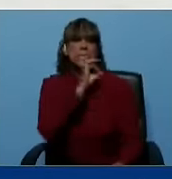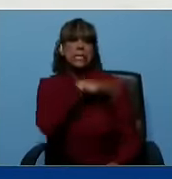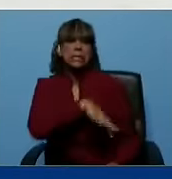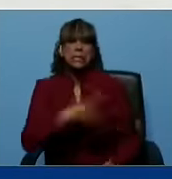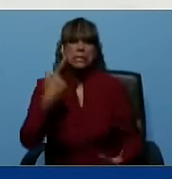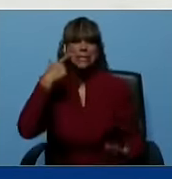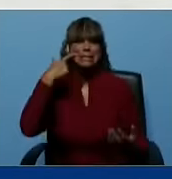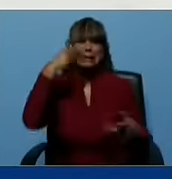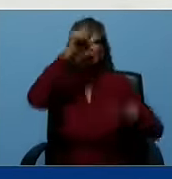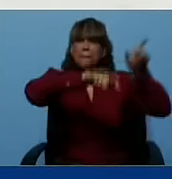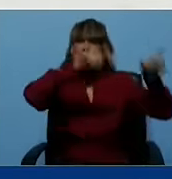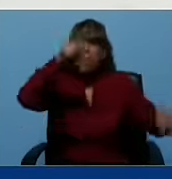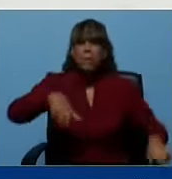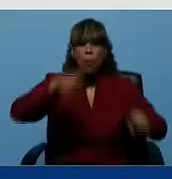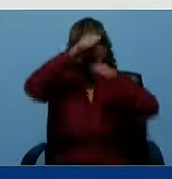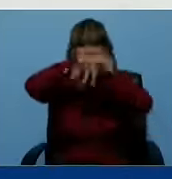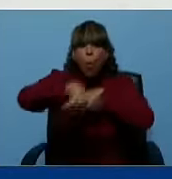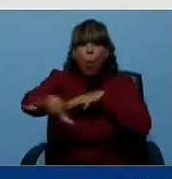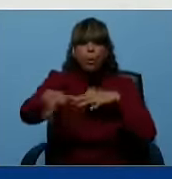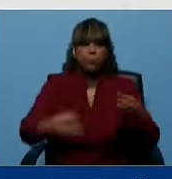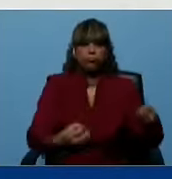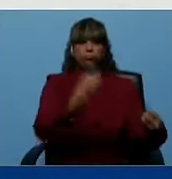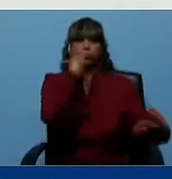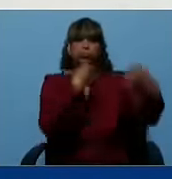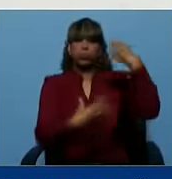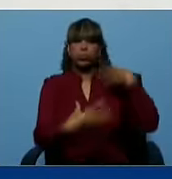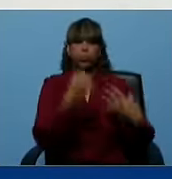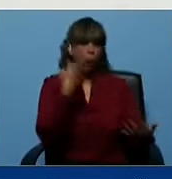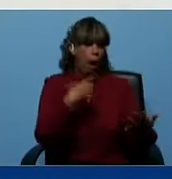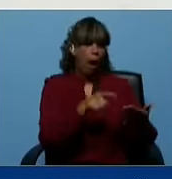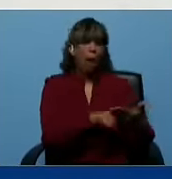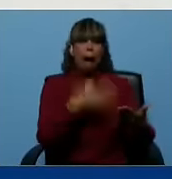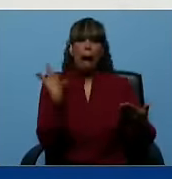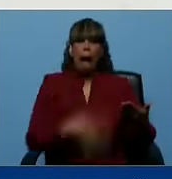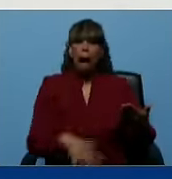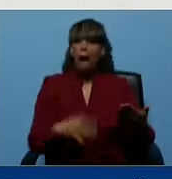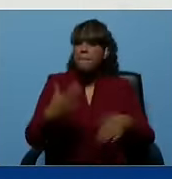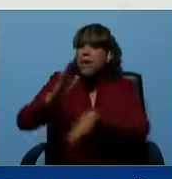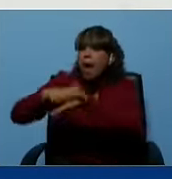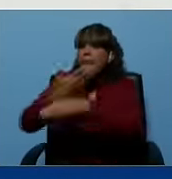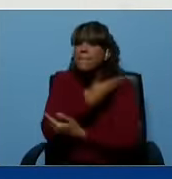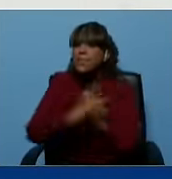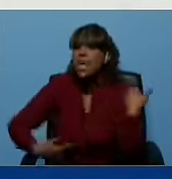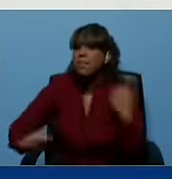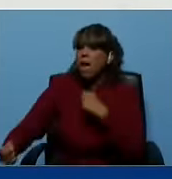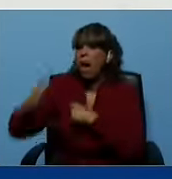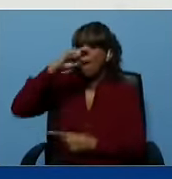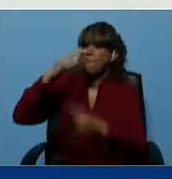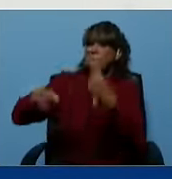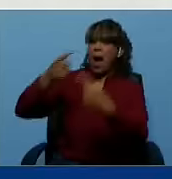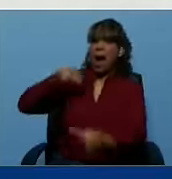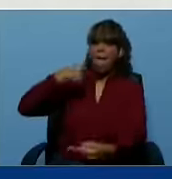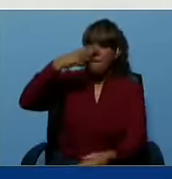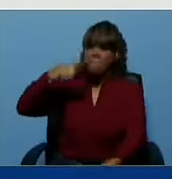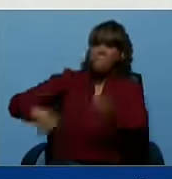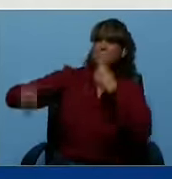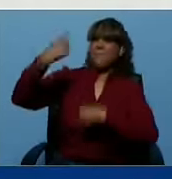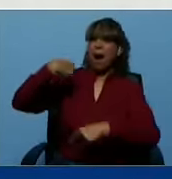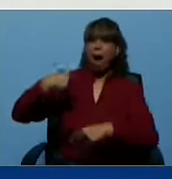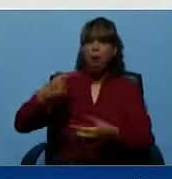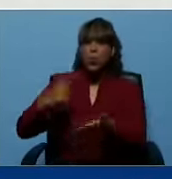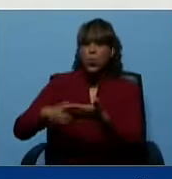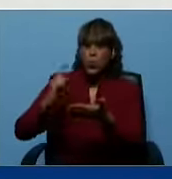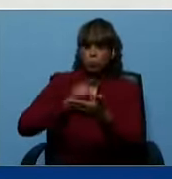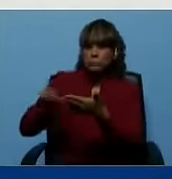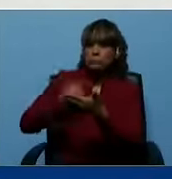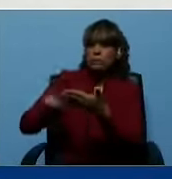operación. Y todos los que me escribían, mire, presidente, me están amenazando. A mí me nació algo desde un